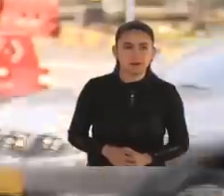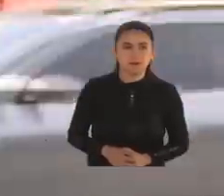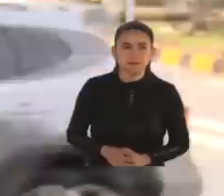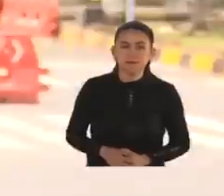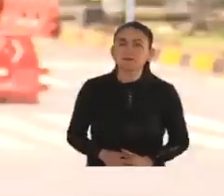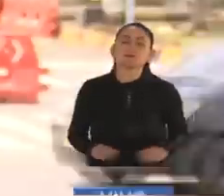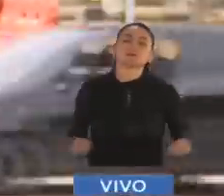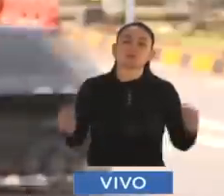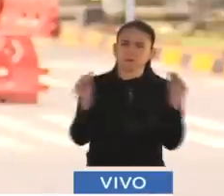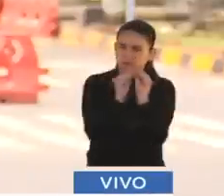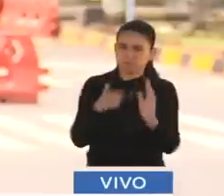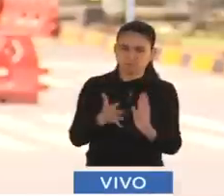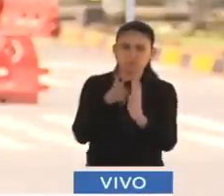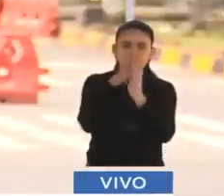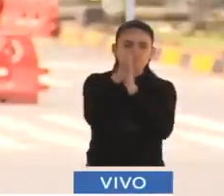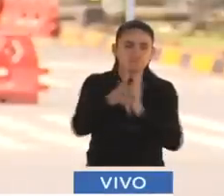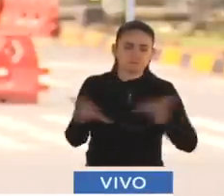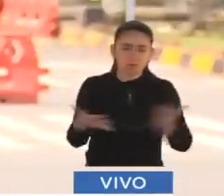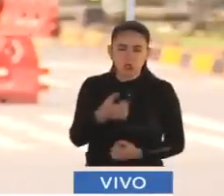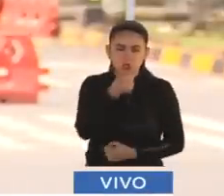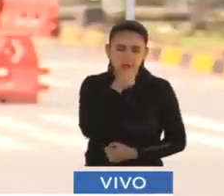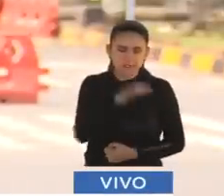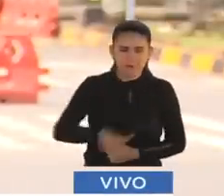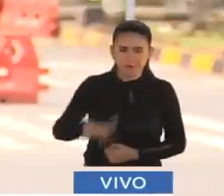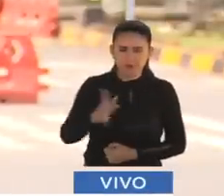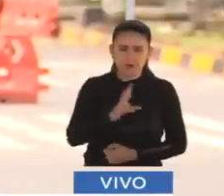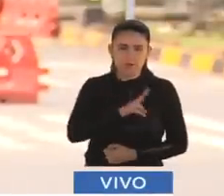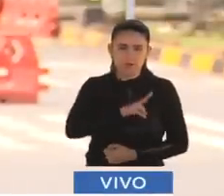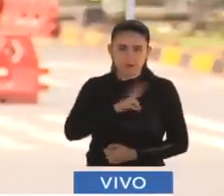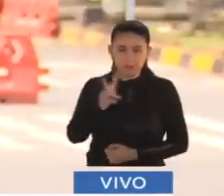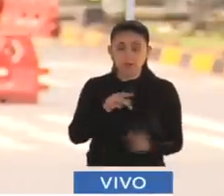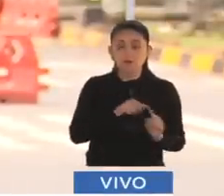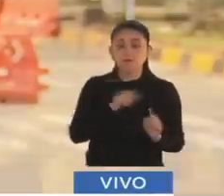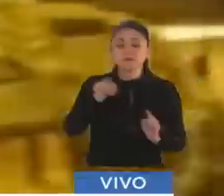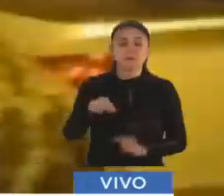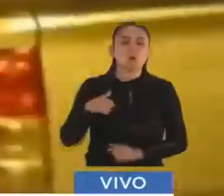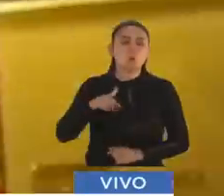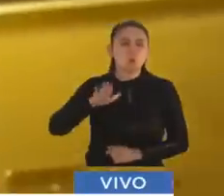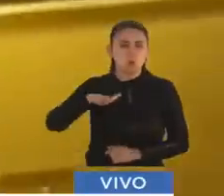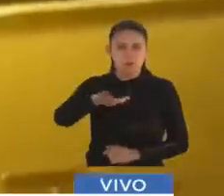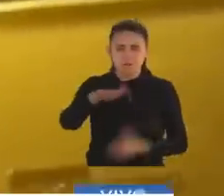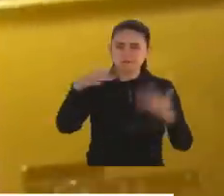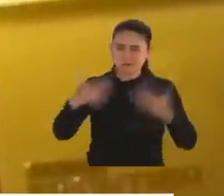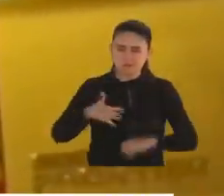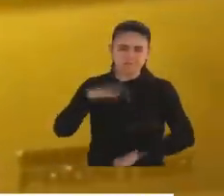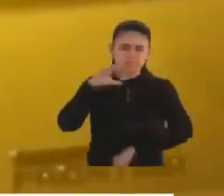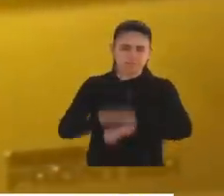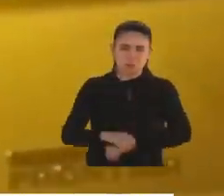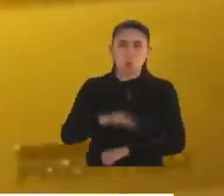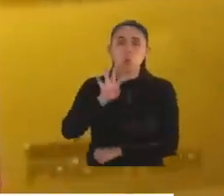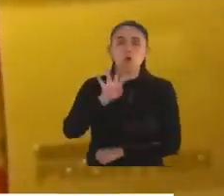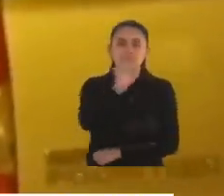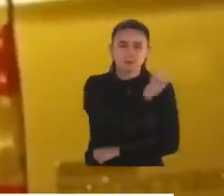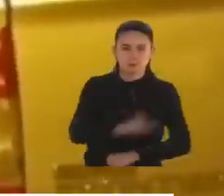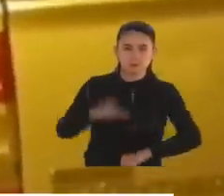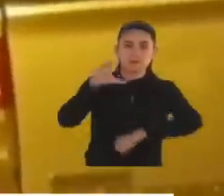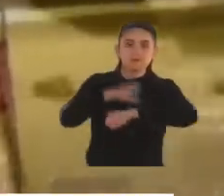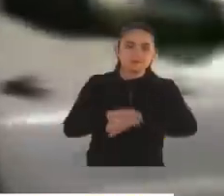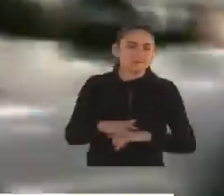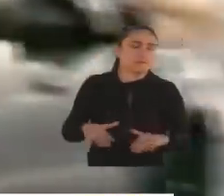Continuamos con noticias del Valle del Cauca porque en el distrito de Buenaventura fueron capturadas 4 personas